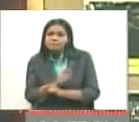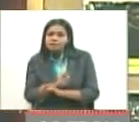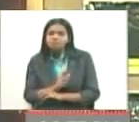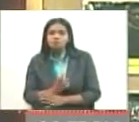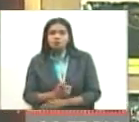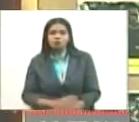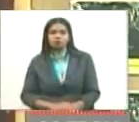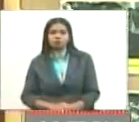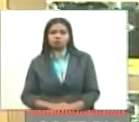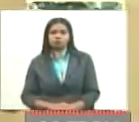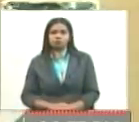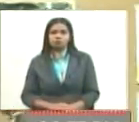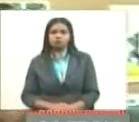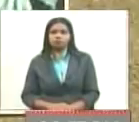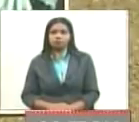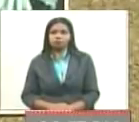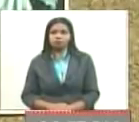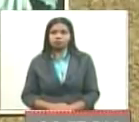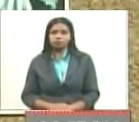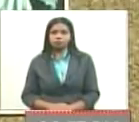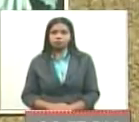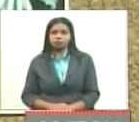ellos mismos. Aquí está otro.